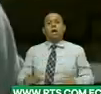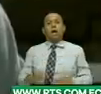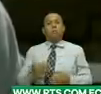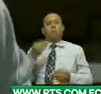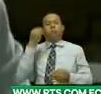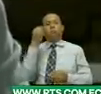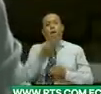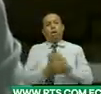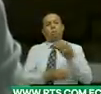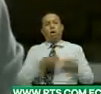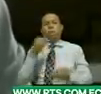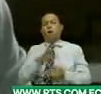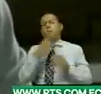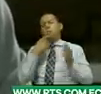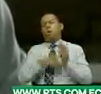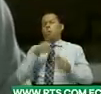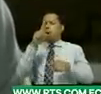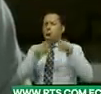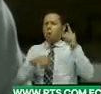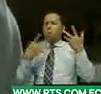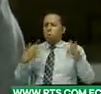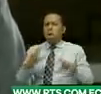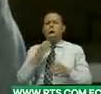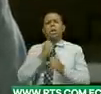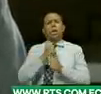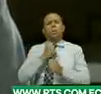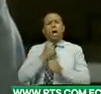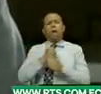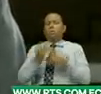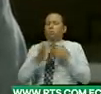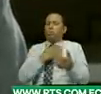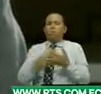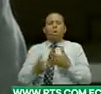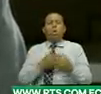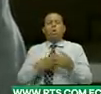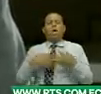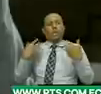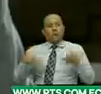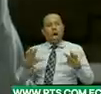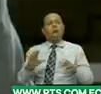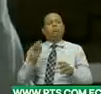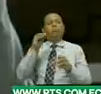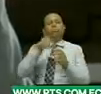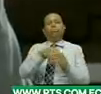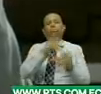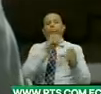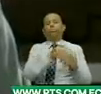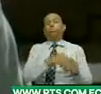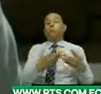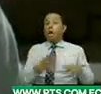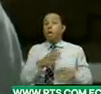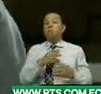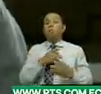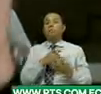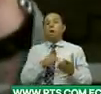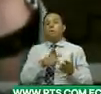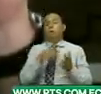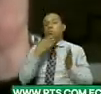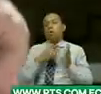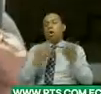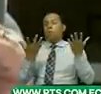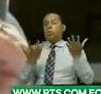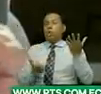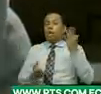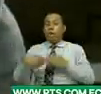han regresado a ubicarse en alguna función laboral. Y adicionalmente que tengan ingresos por